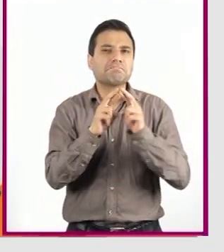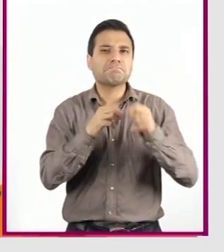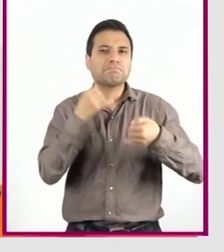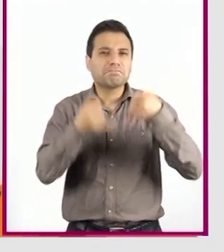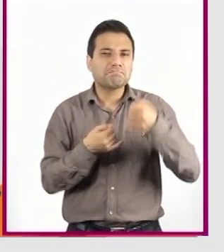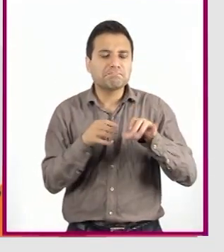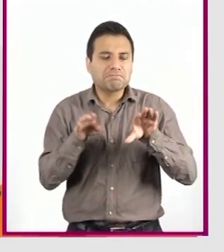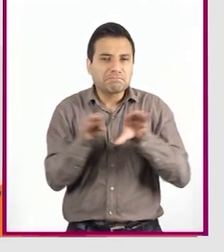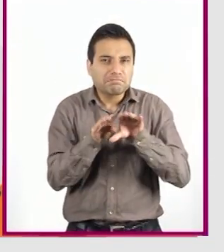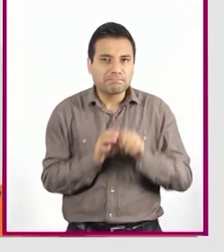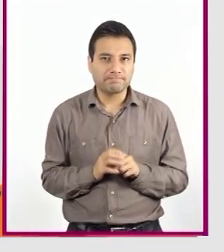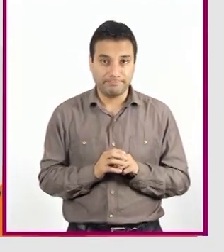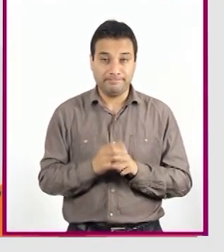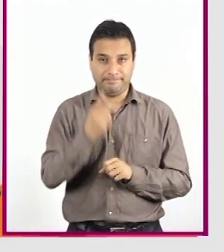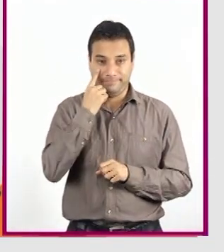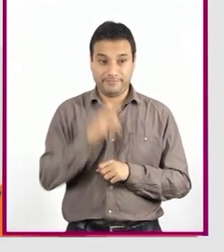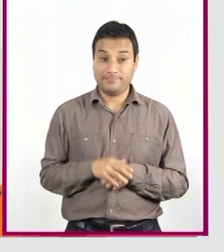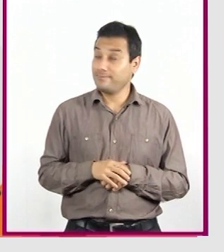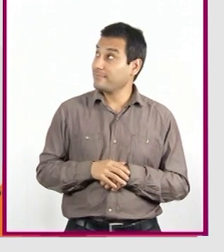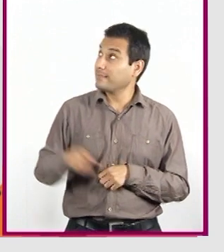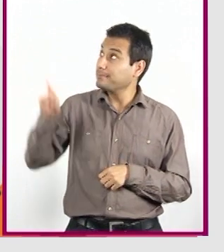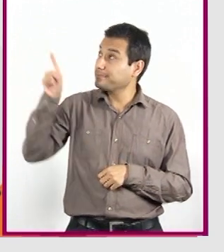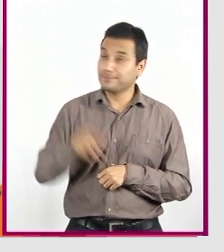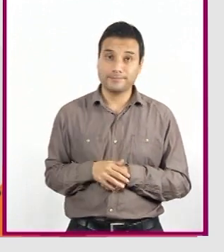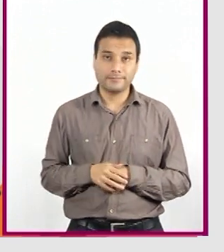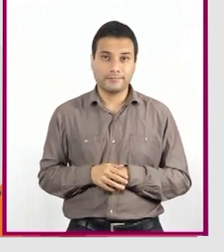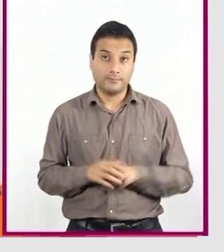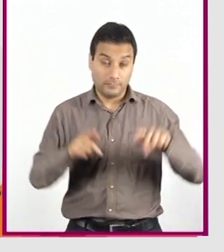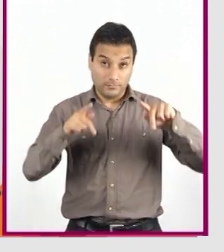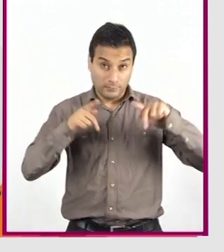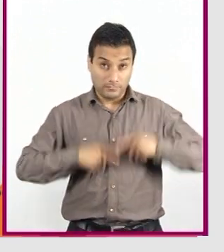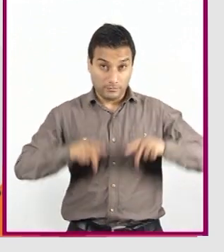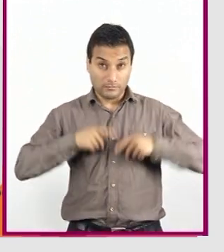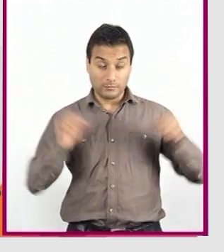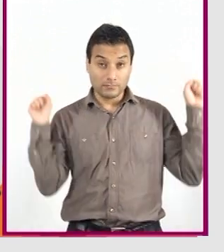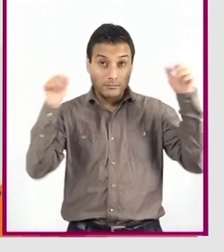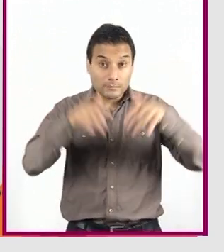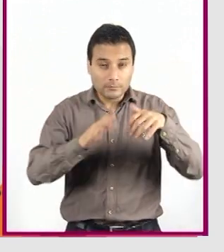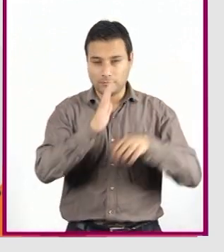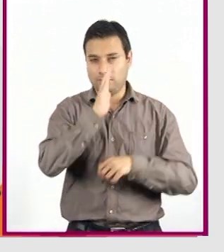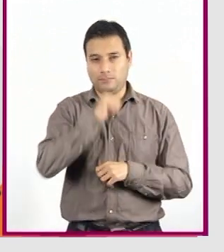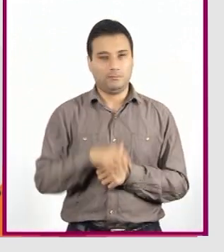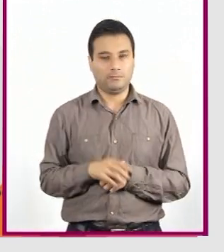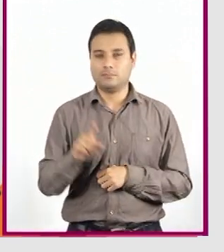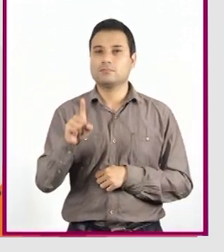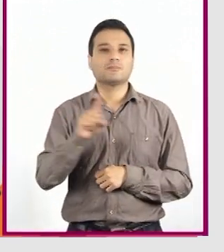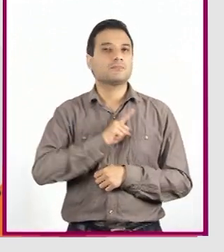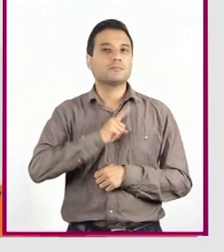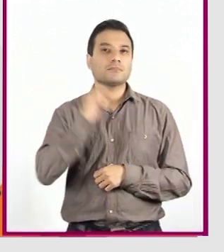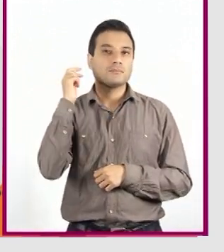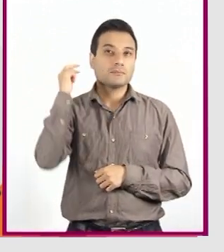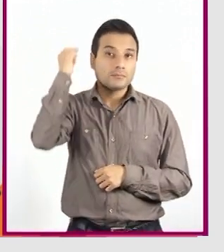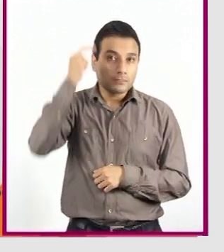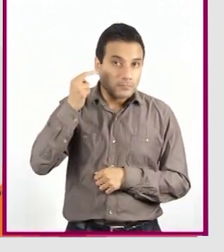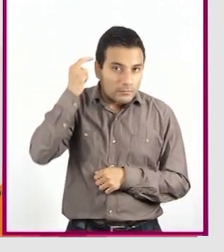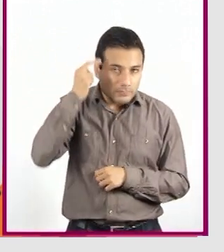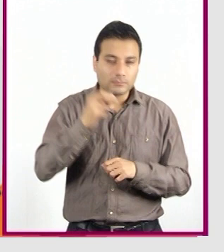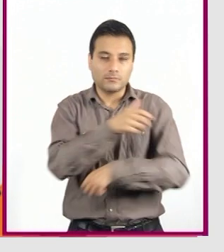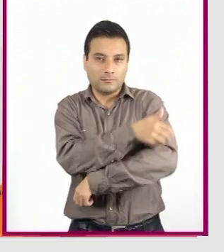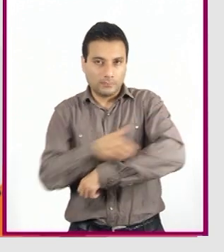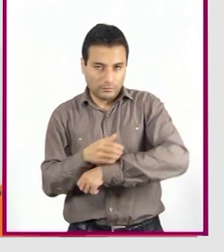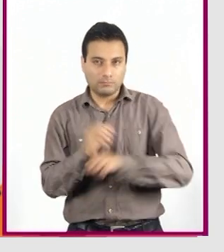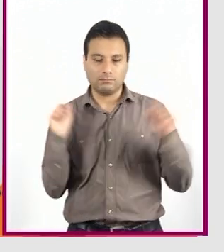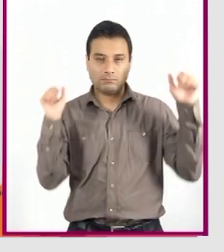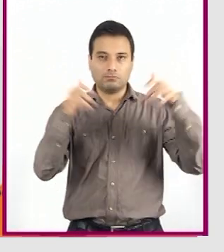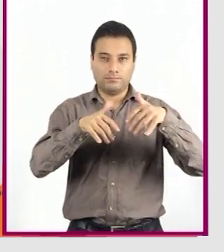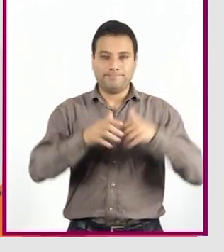El Tajín Chico era un área restringida, tal vez limitada a la élite. El más alto de los niveles fue,